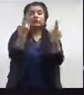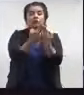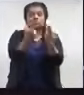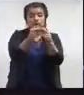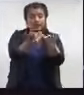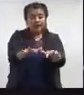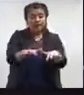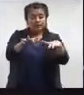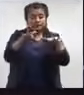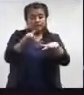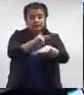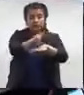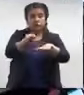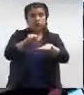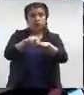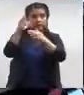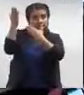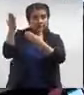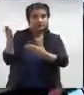plenarias.